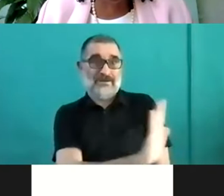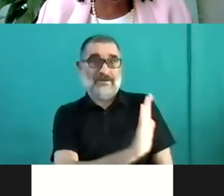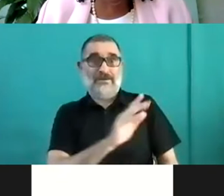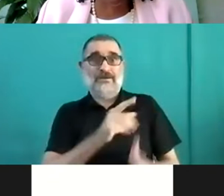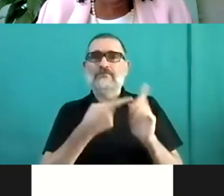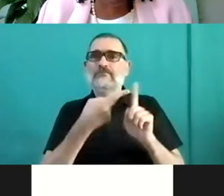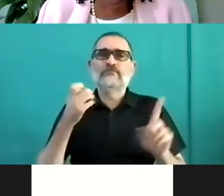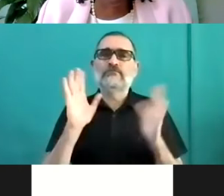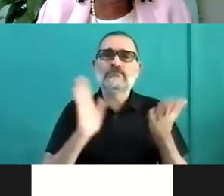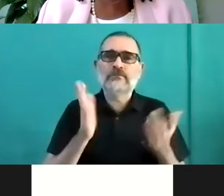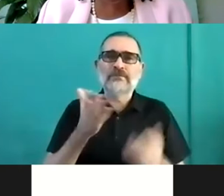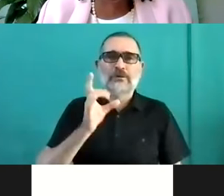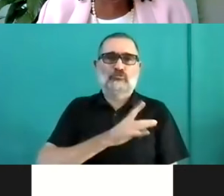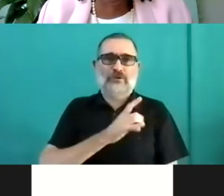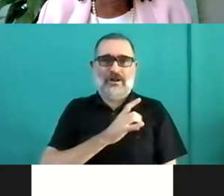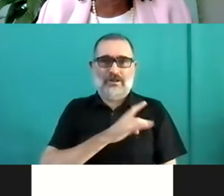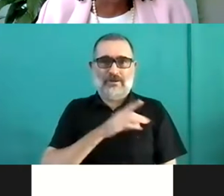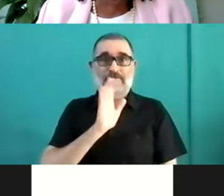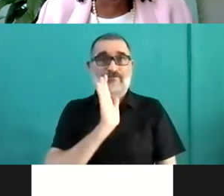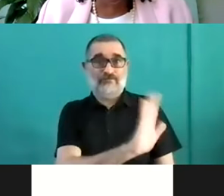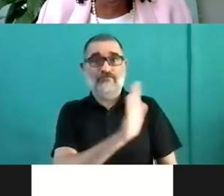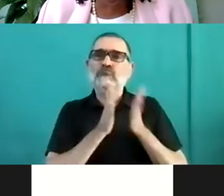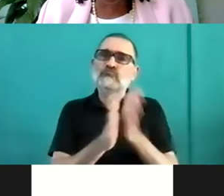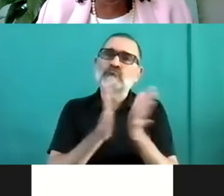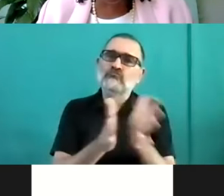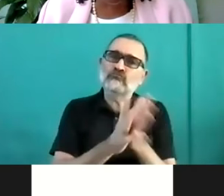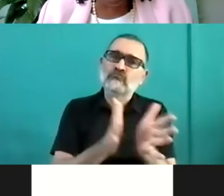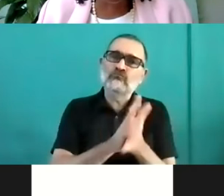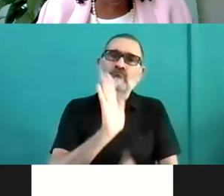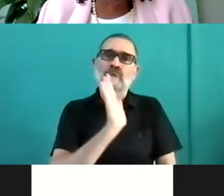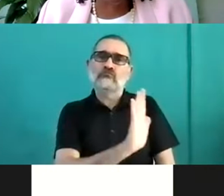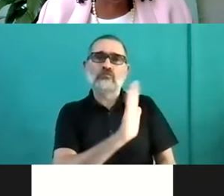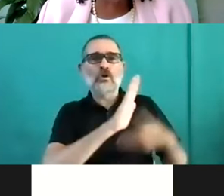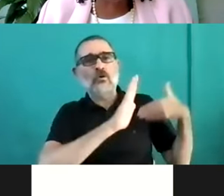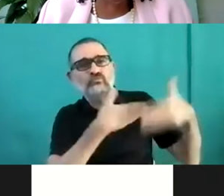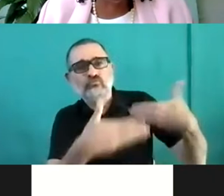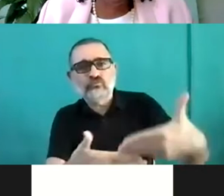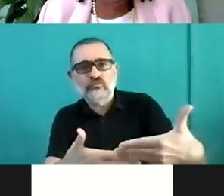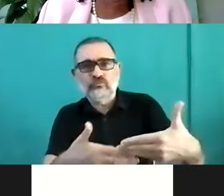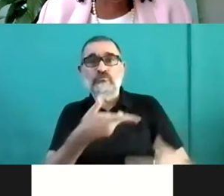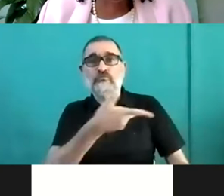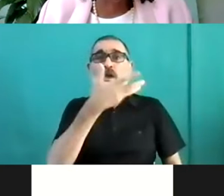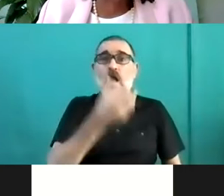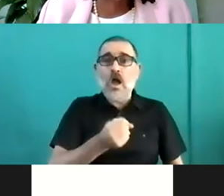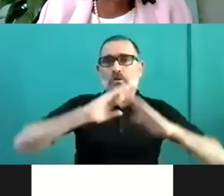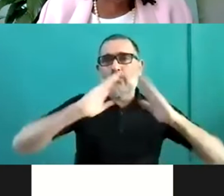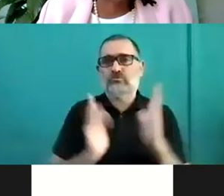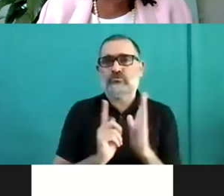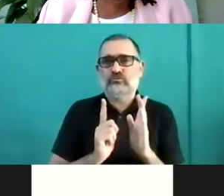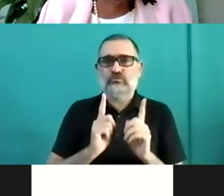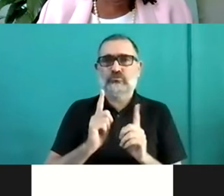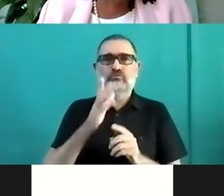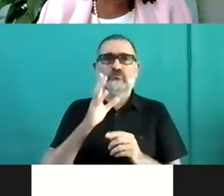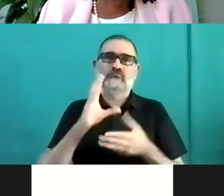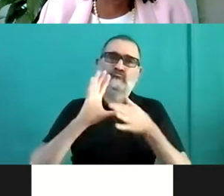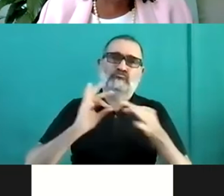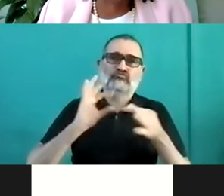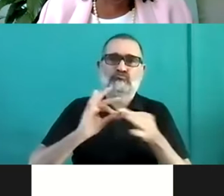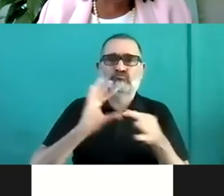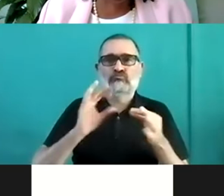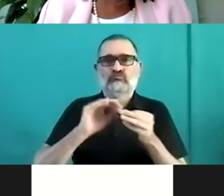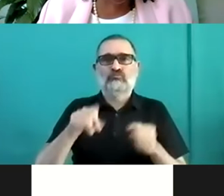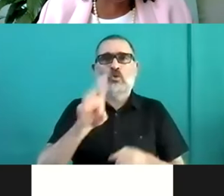para que los trabajadores de la salud profundicen su conocimiento en el diagnóstico y manejo de personas con epilepsia en